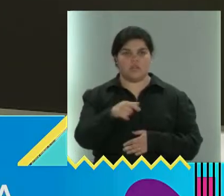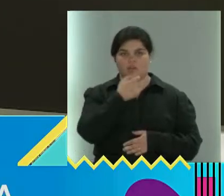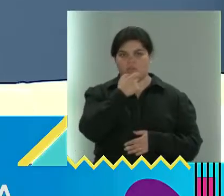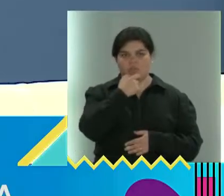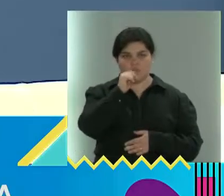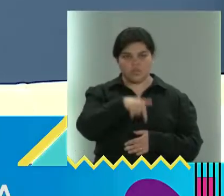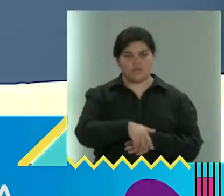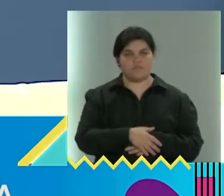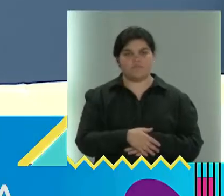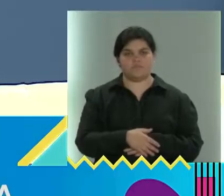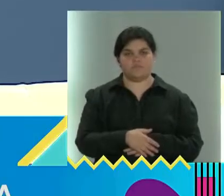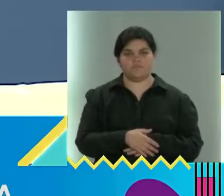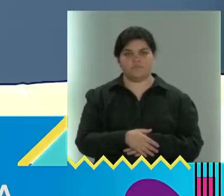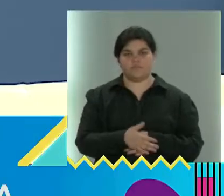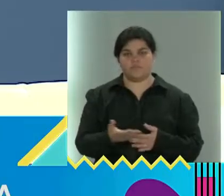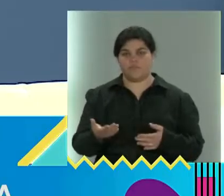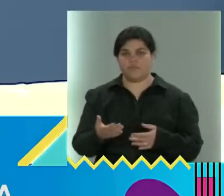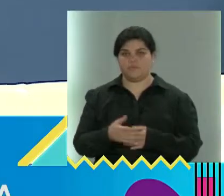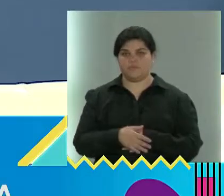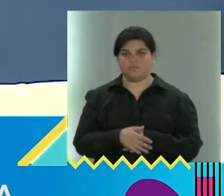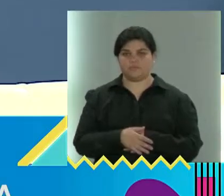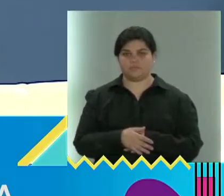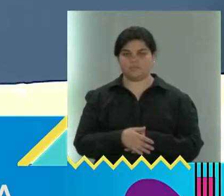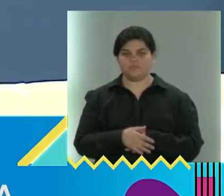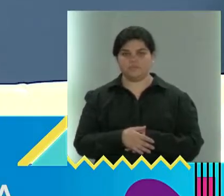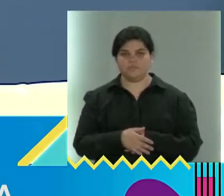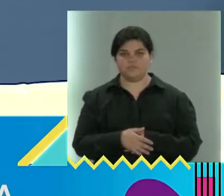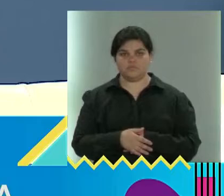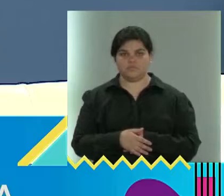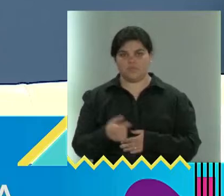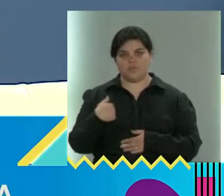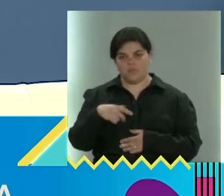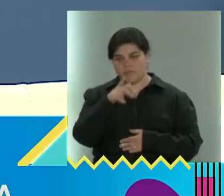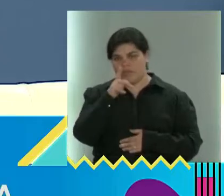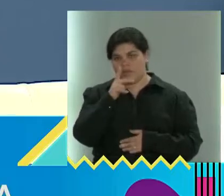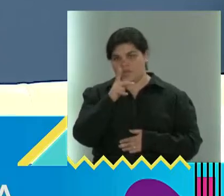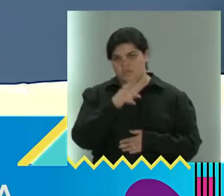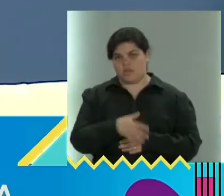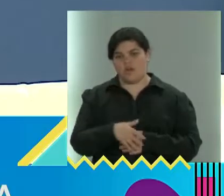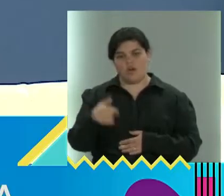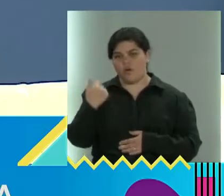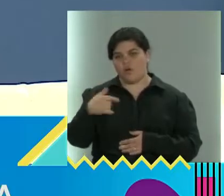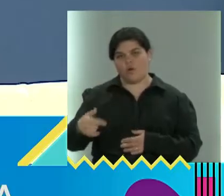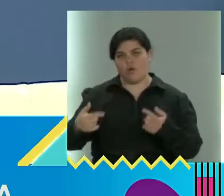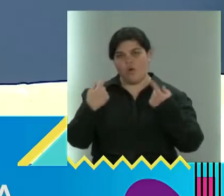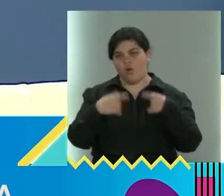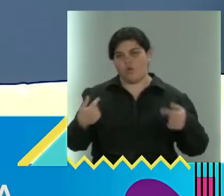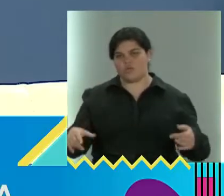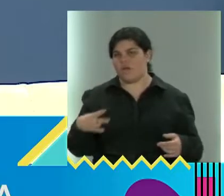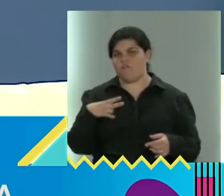provincia. Bueno, yo creo que hay una deuda que tiene el